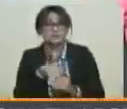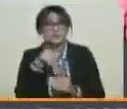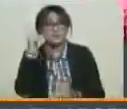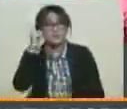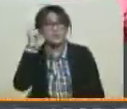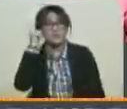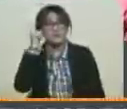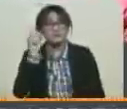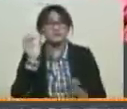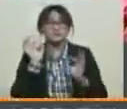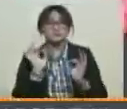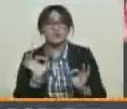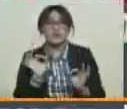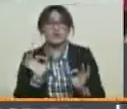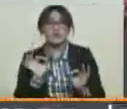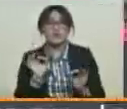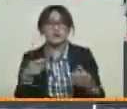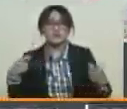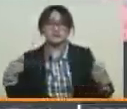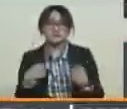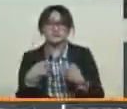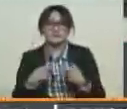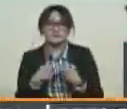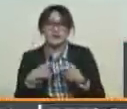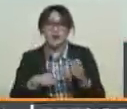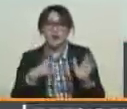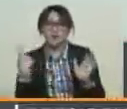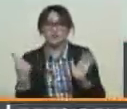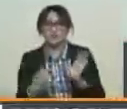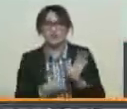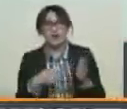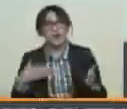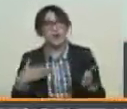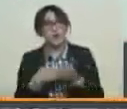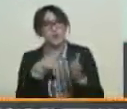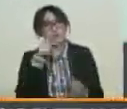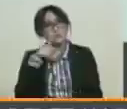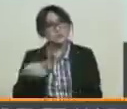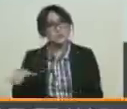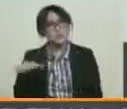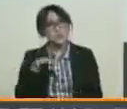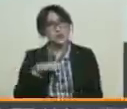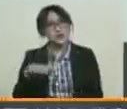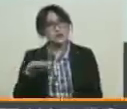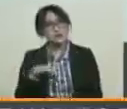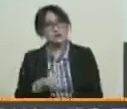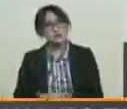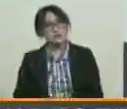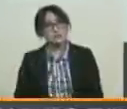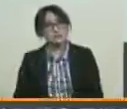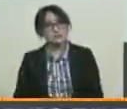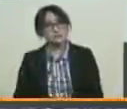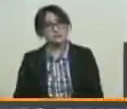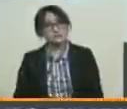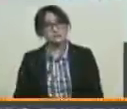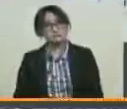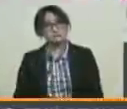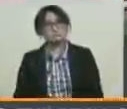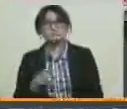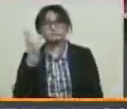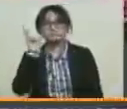ha declarado una guerra total económica contra el pueblo. Oído, oído.